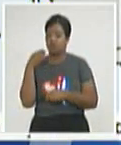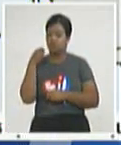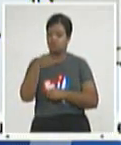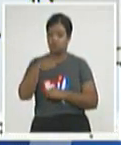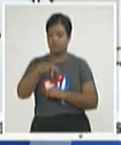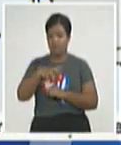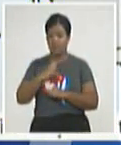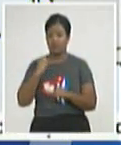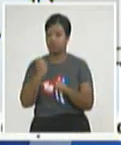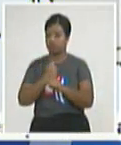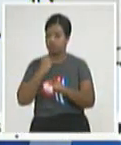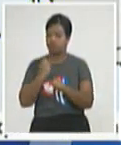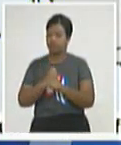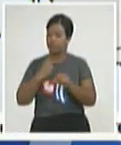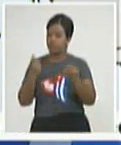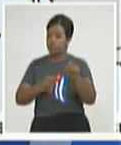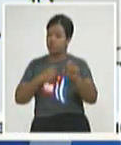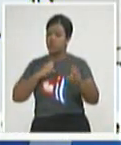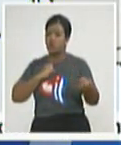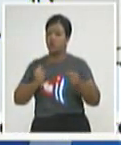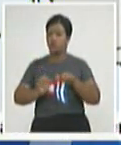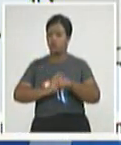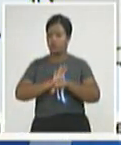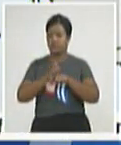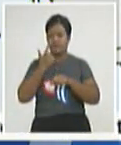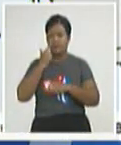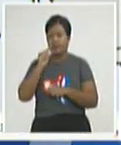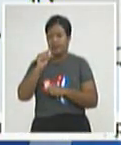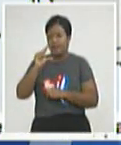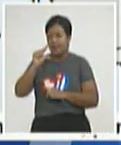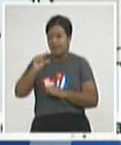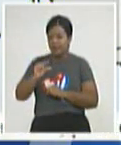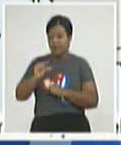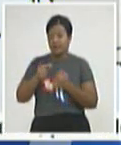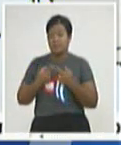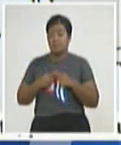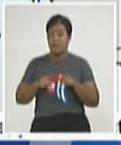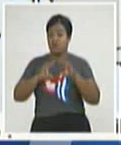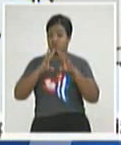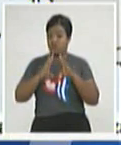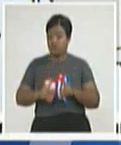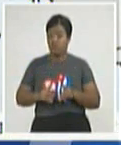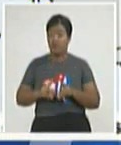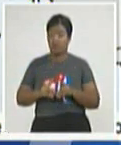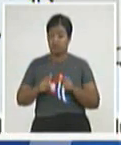y aunque hay una pequeña disminución, pero una cifra muy elevada,